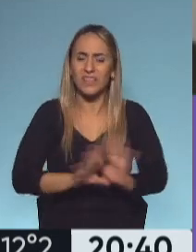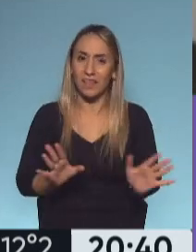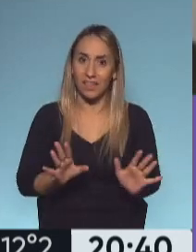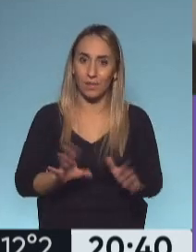Gracias.